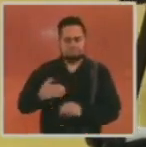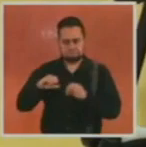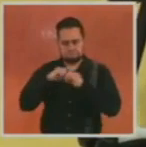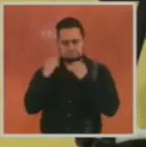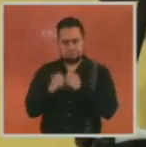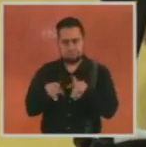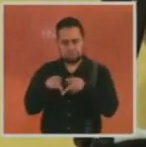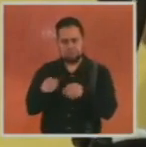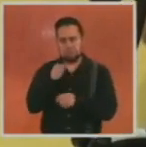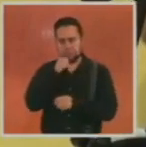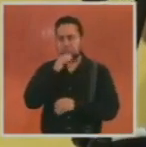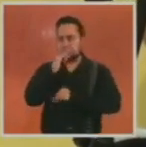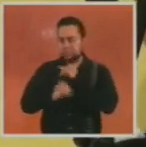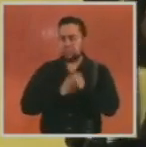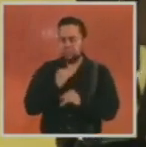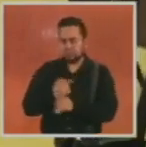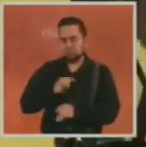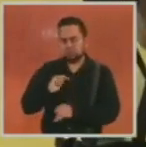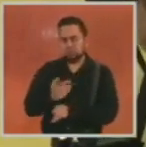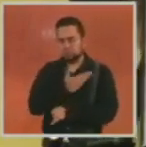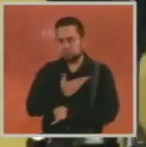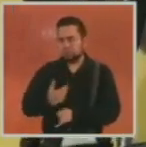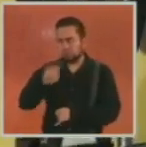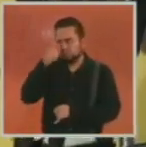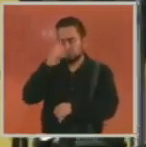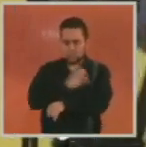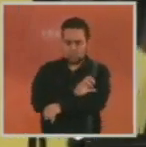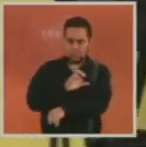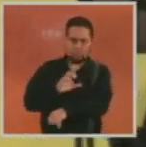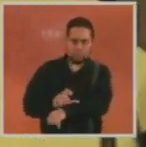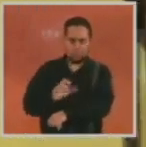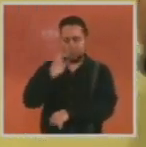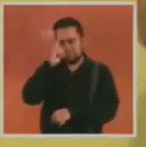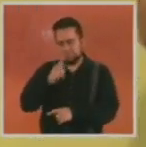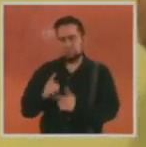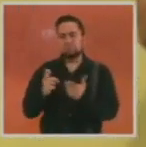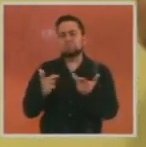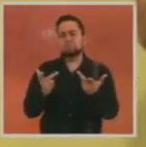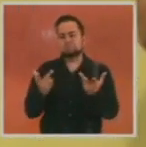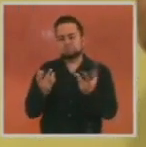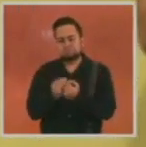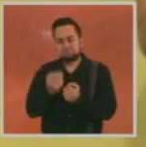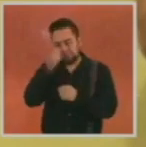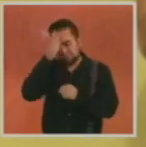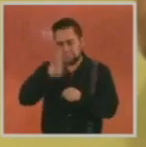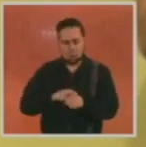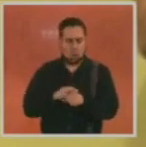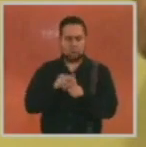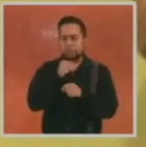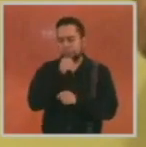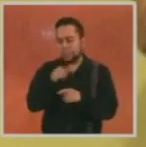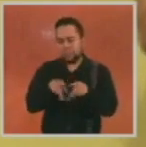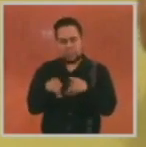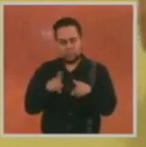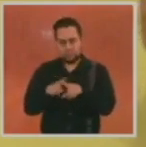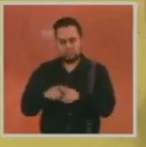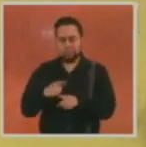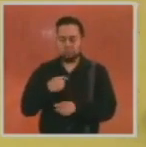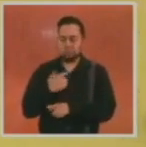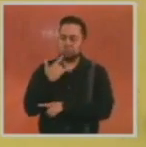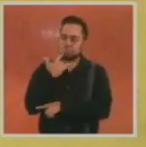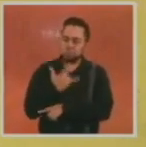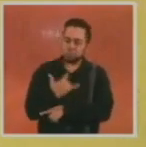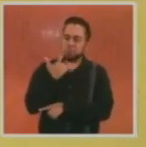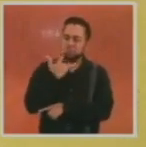organización de periodistas internacional de compañeros internacionales de periodistas y editores de México hemos luchado